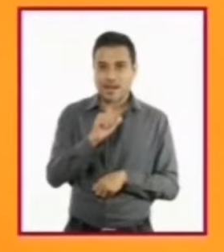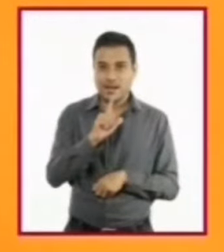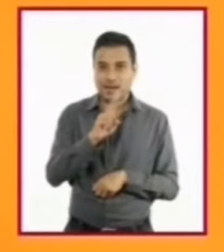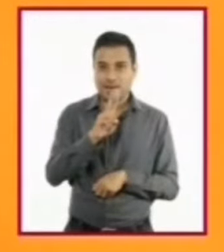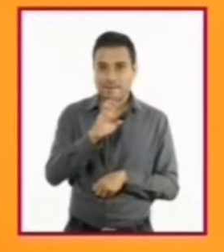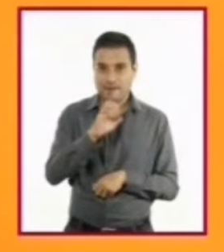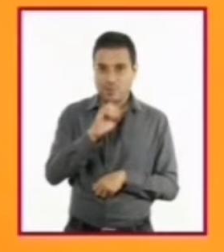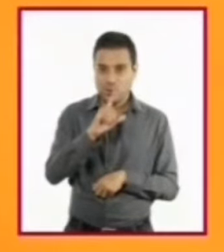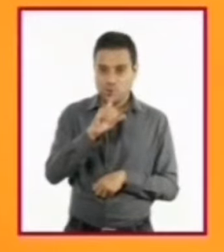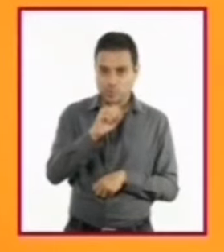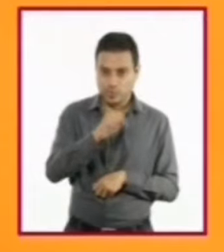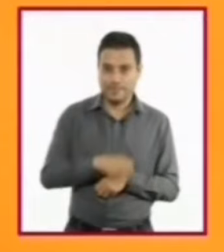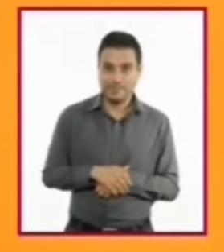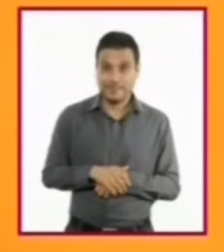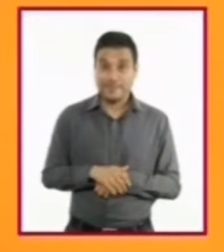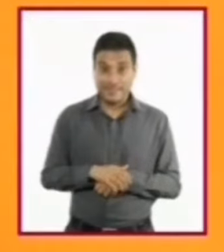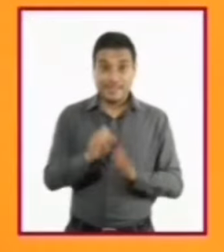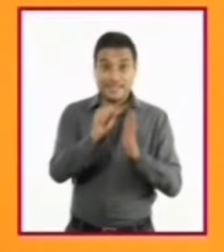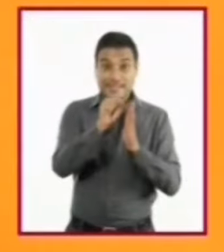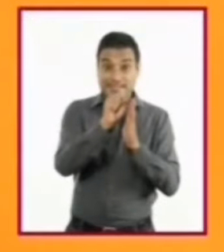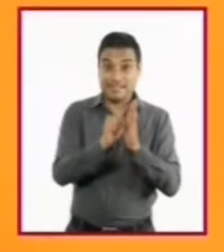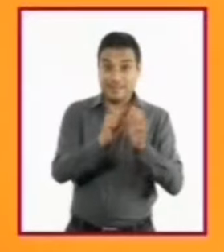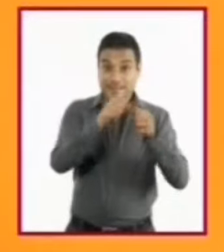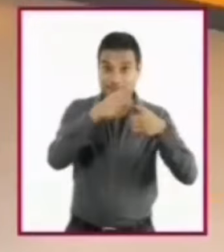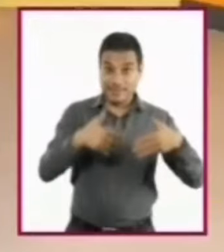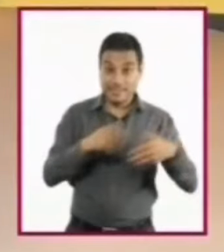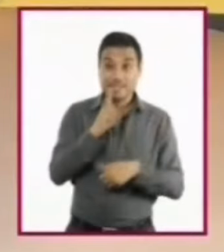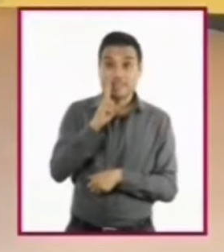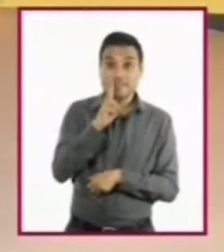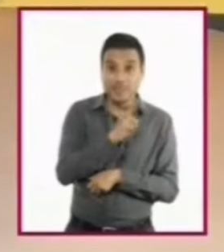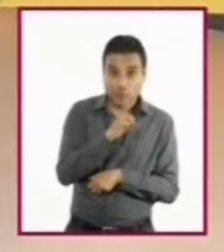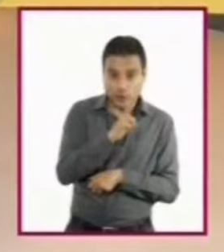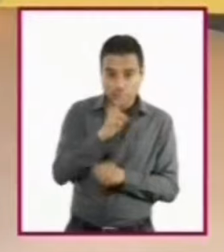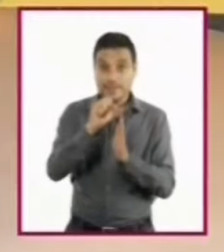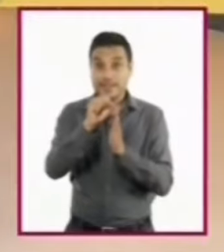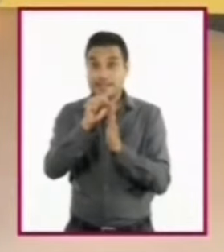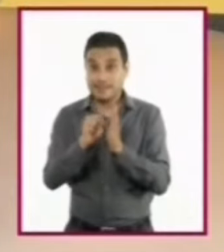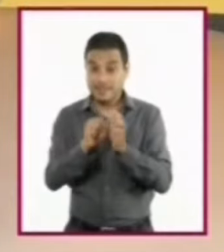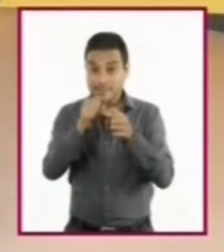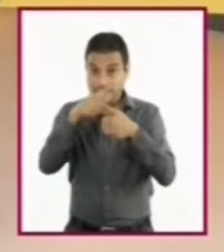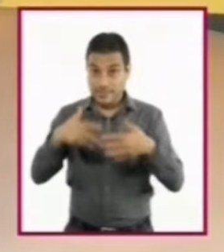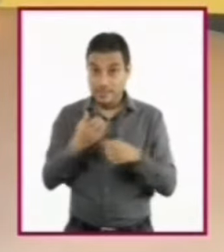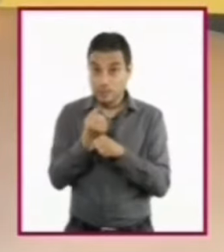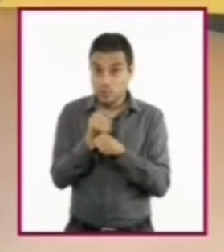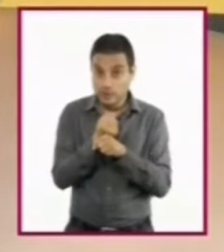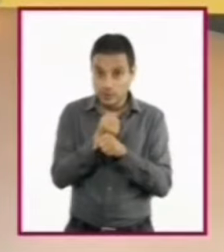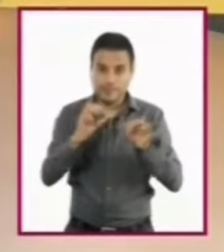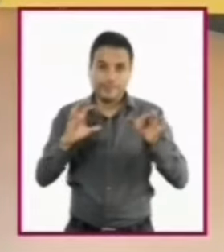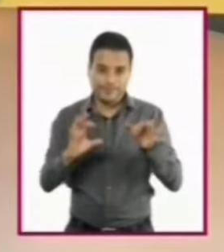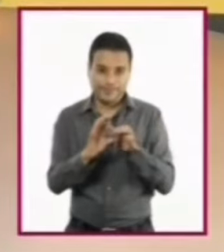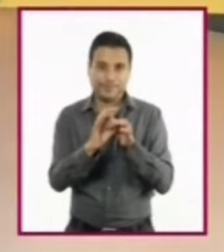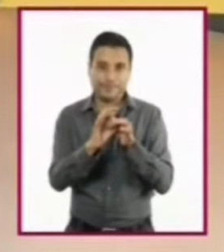conexión entre el sistema respiratorio y el circulatorio, porque separa el oxígeno del resto de los componentes del